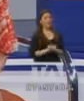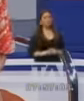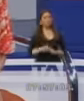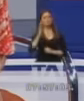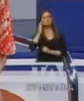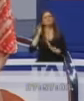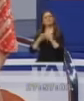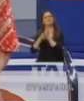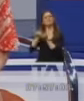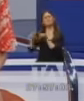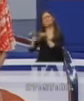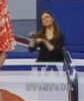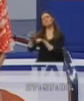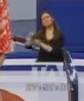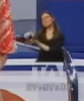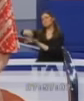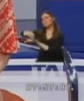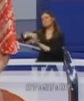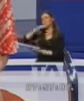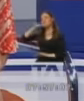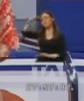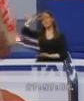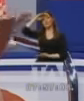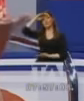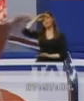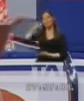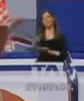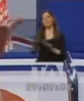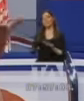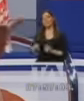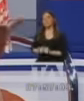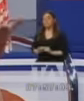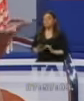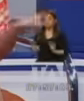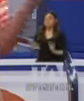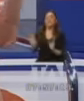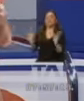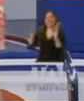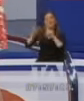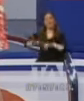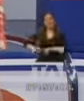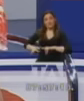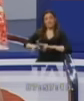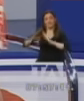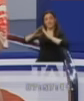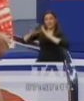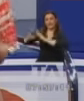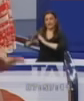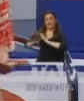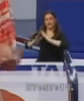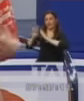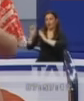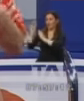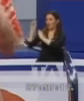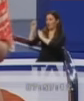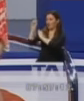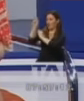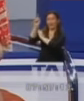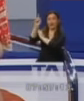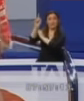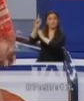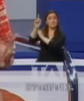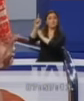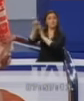movilidad aérea en algunas otras ciudades como Medellín, por ejemplo. También me imagino que debe haber pasado por encima de los techos de las casas y allí